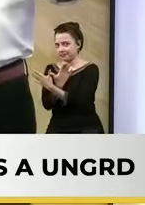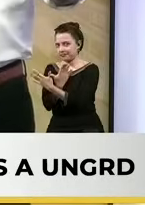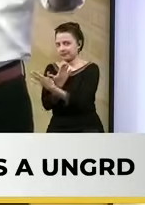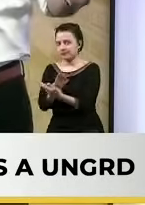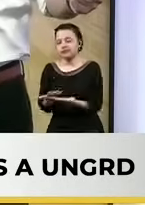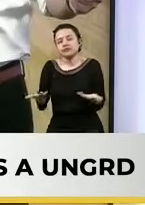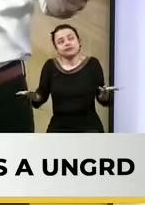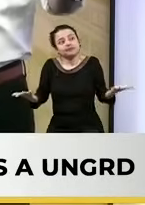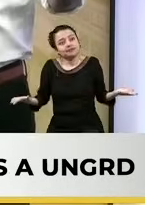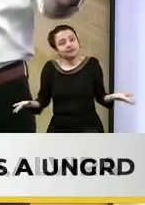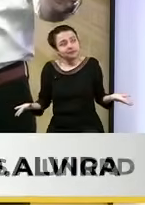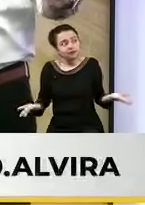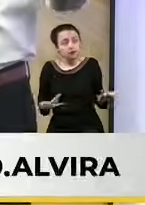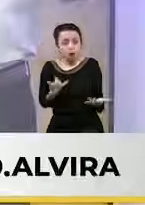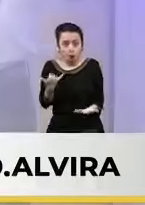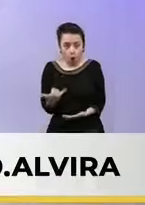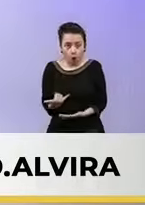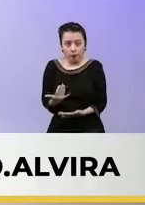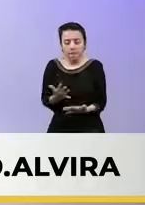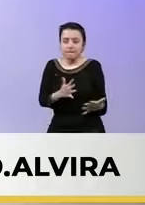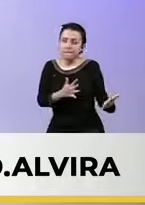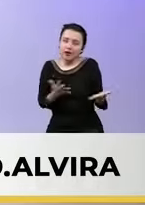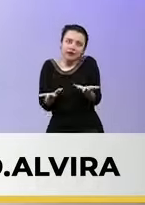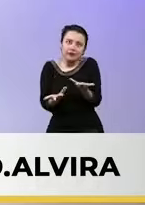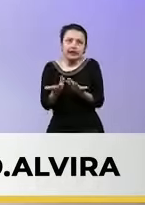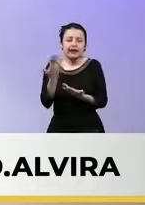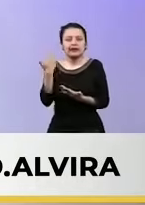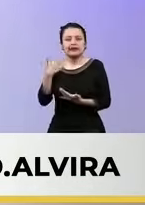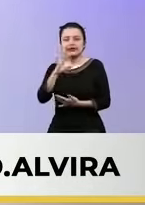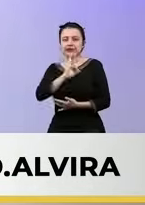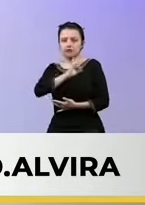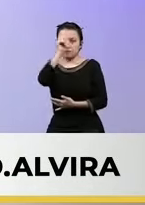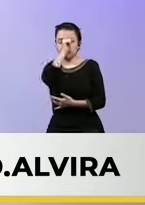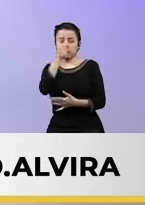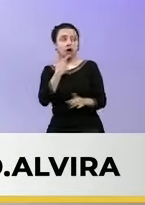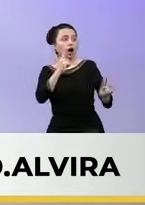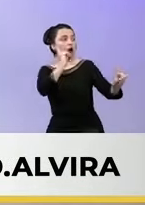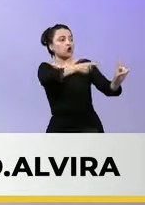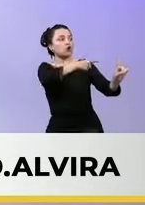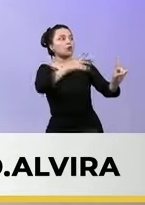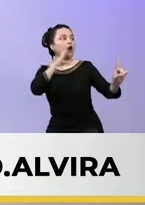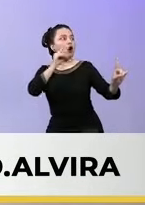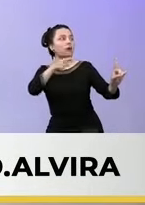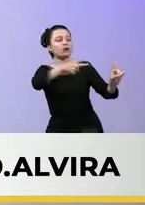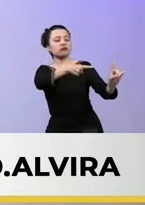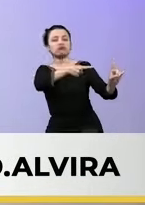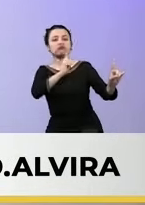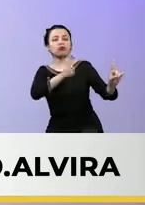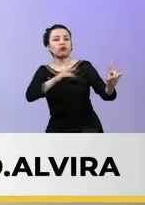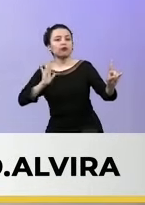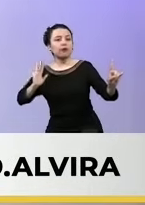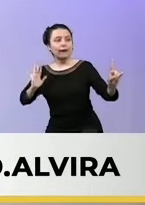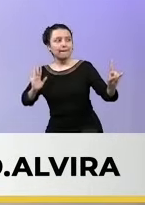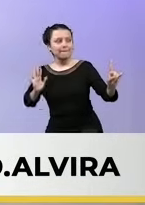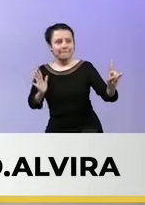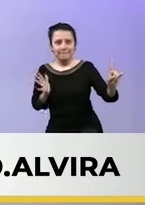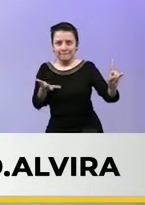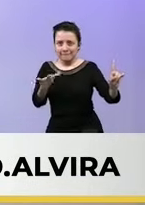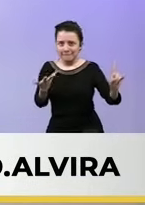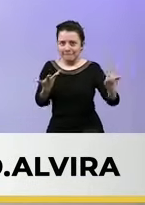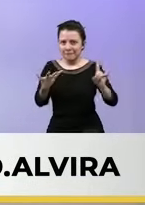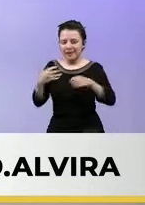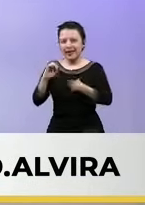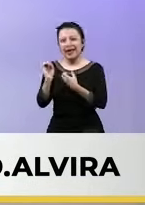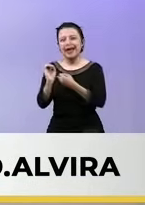bueno, terminó hoy, bueno, el fin de semana, implicando al ministro en una filtración que hizo Noticias Caracol